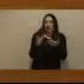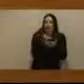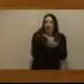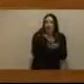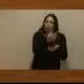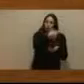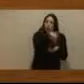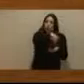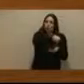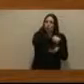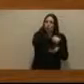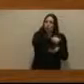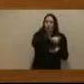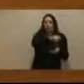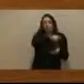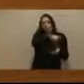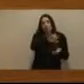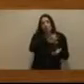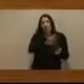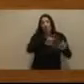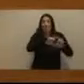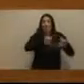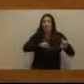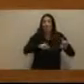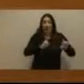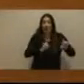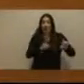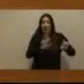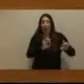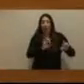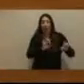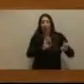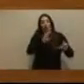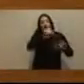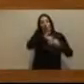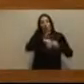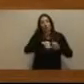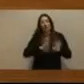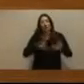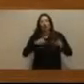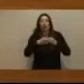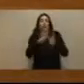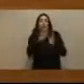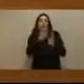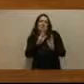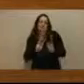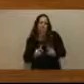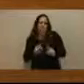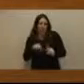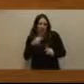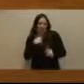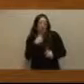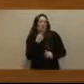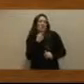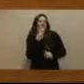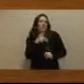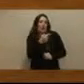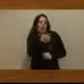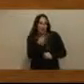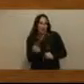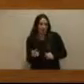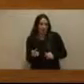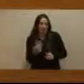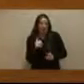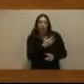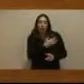cierto, o dirigiendo esa empresa o sentados en un consejo de administración muy conocidos, y luego les diré quiénes eran, ¿no? Yo solo quiero dar un dato hoy a esta